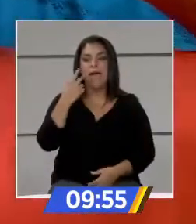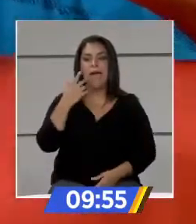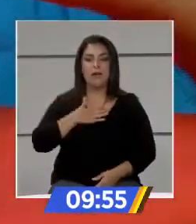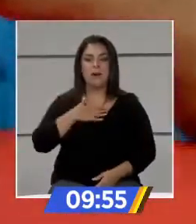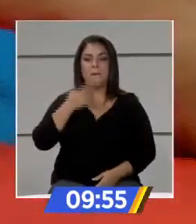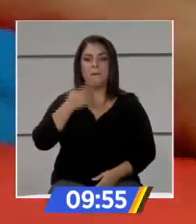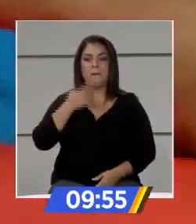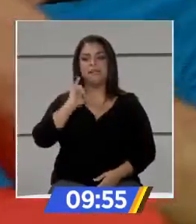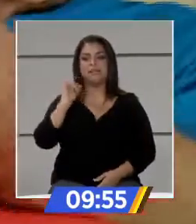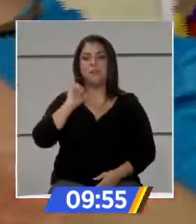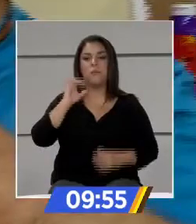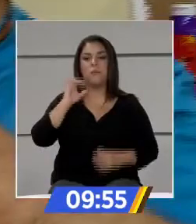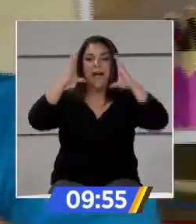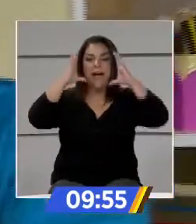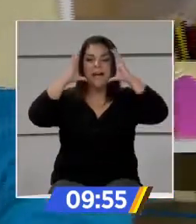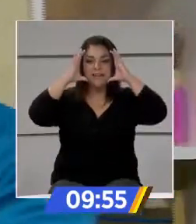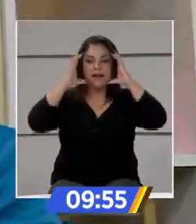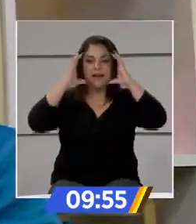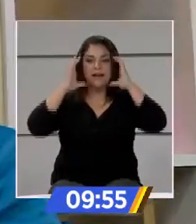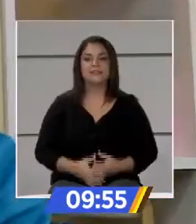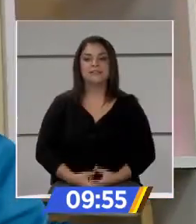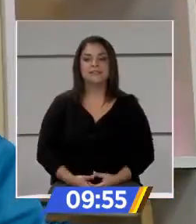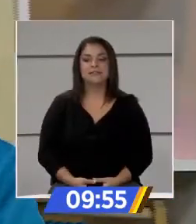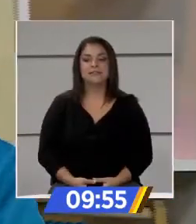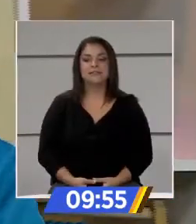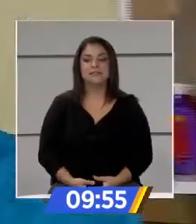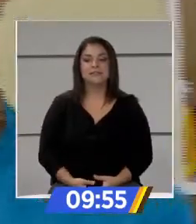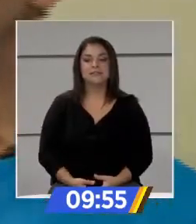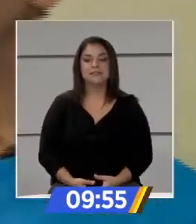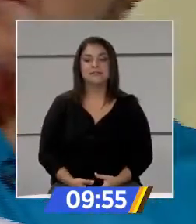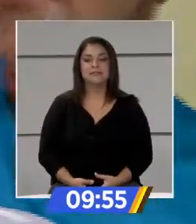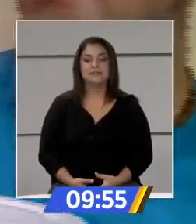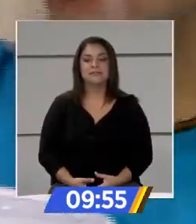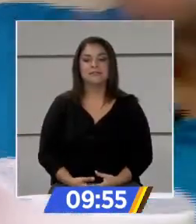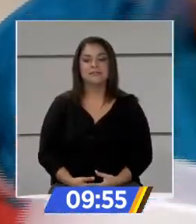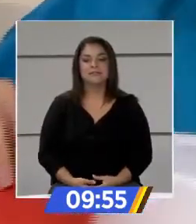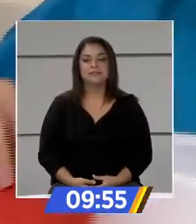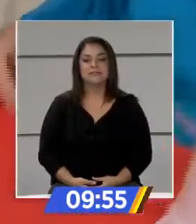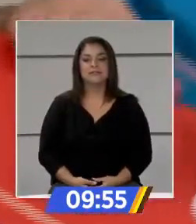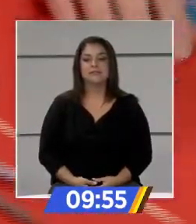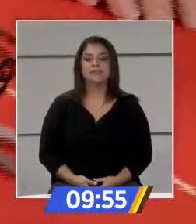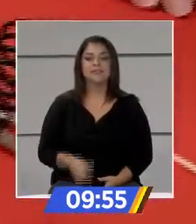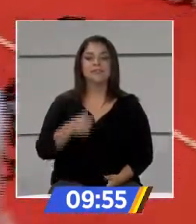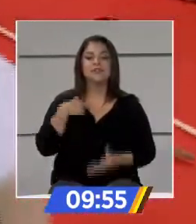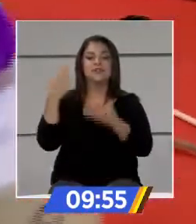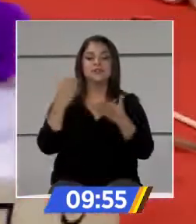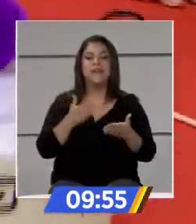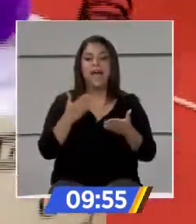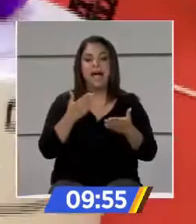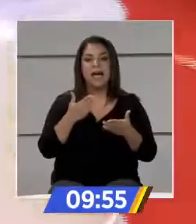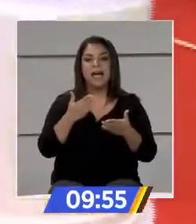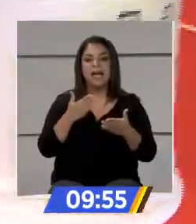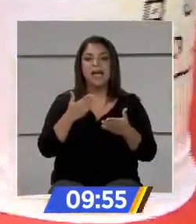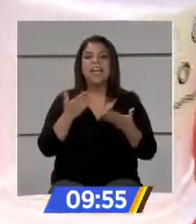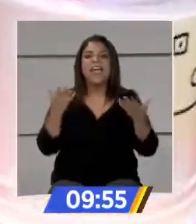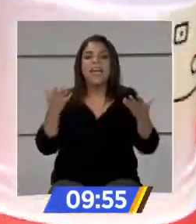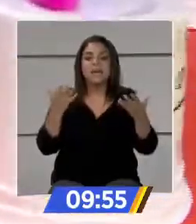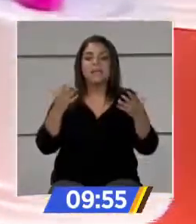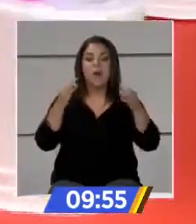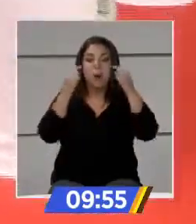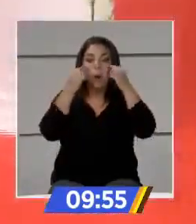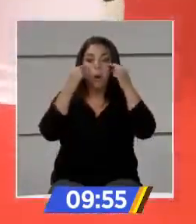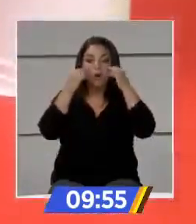la cabeza, nada más. Sergio, mira, y yo traje botones que podemos hacerle al tuyo. Para ponerle ojos. Ojos de